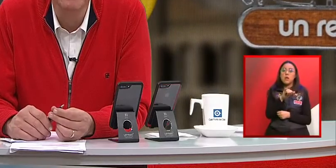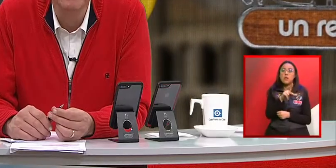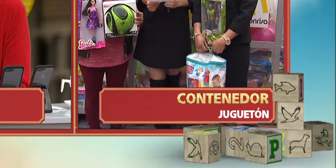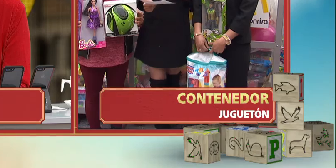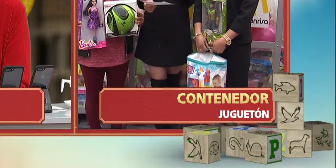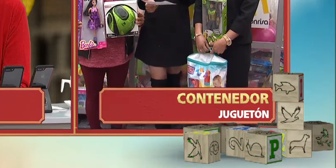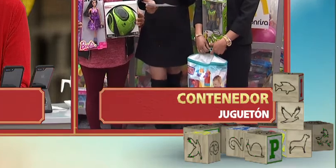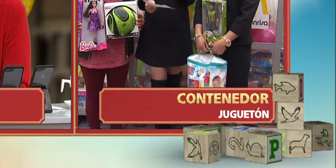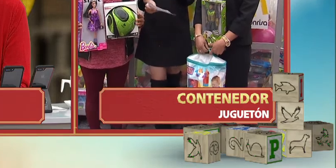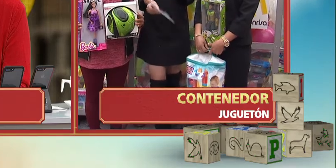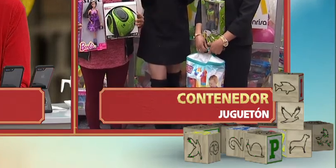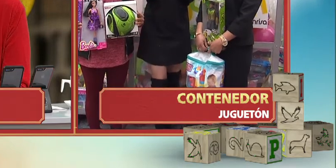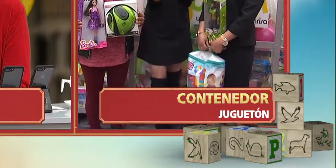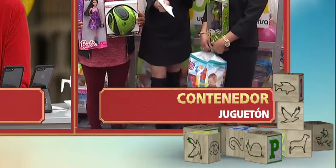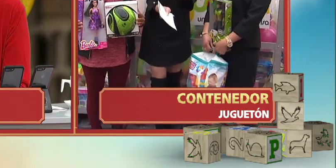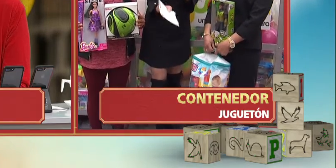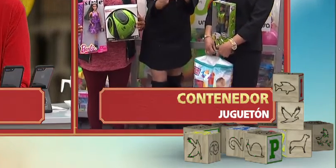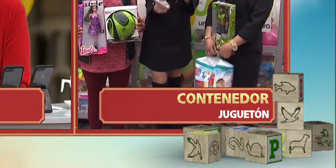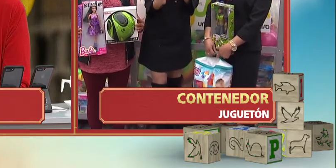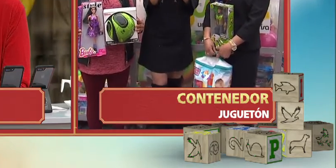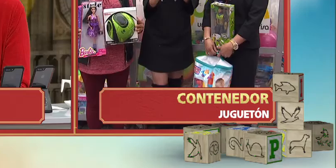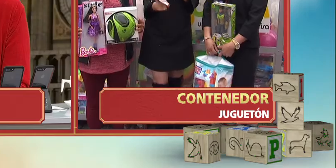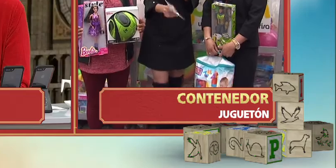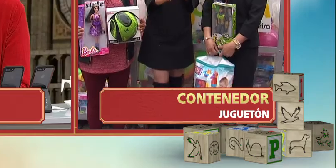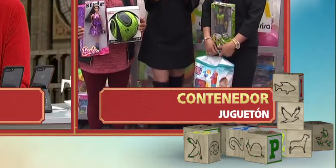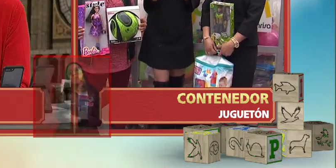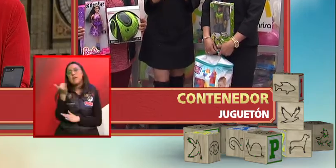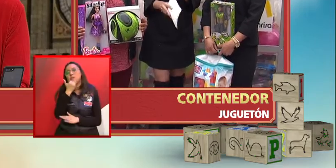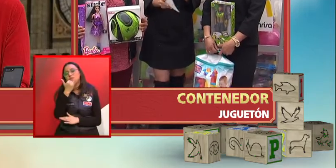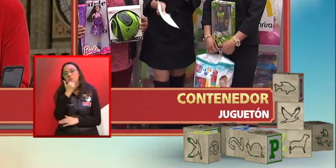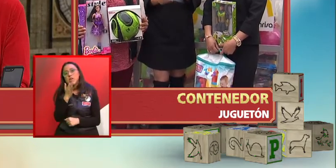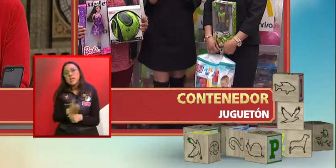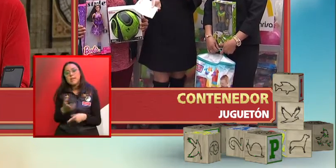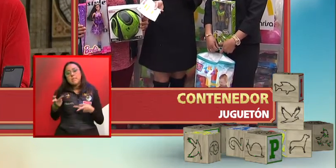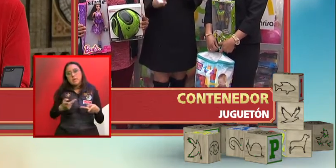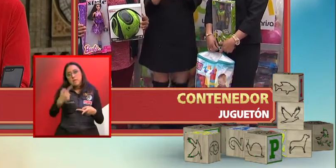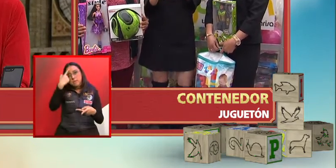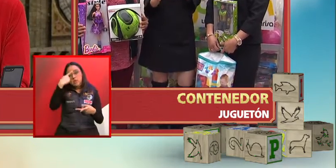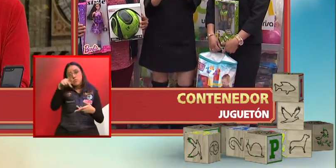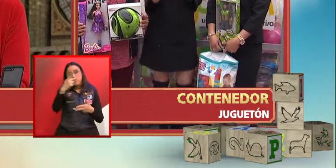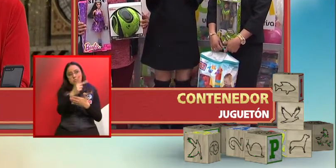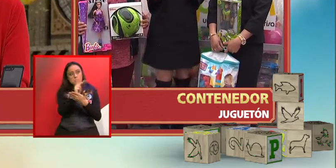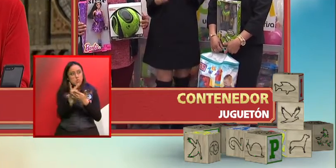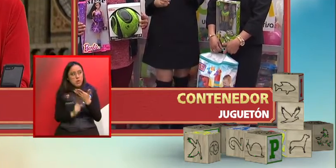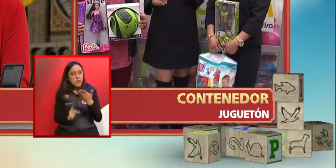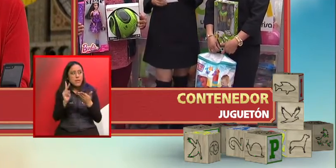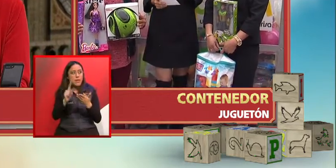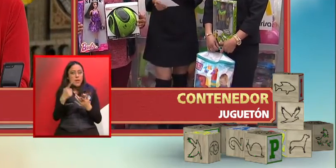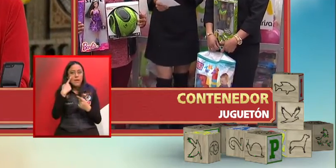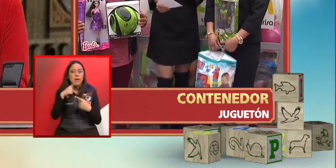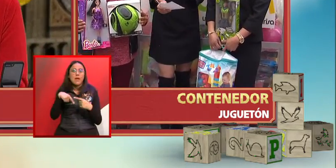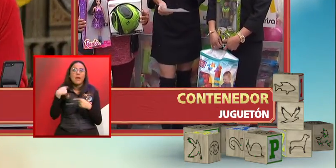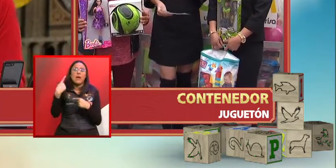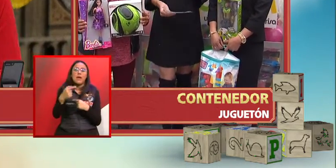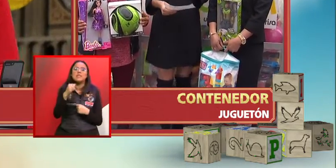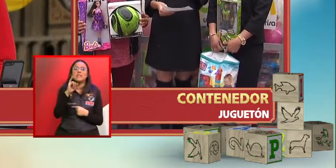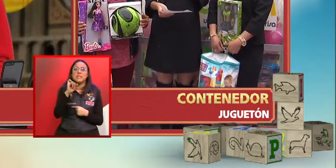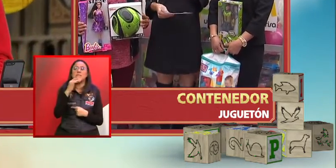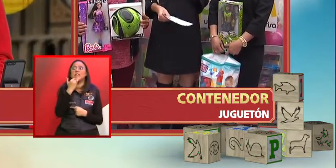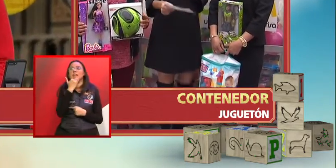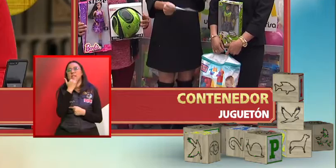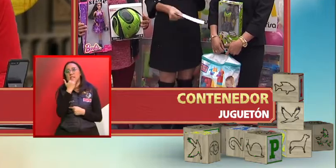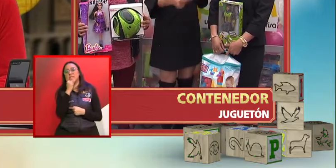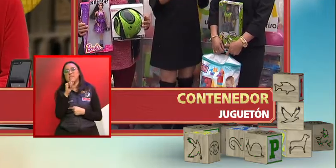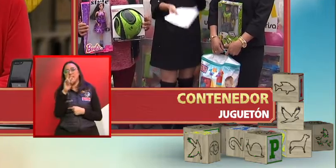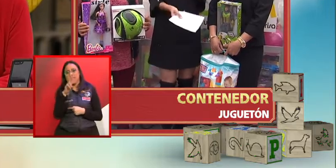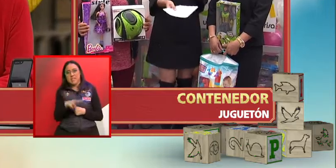Urriola. ¿Qué tal, señor? Aline ya no. Aline ya se tuvo que ir porque se está preparando para el programa que en unos minutos comenzará. Después de nosotros, claro. De